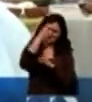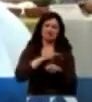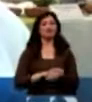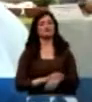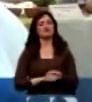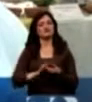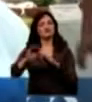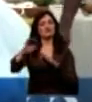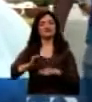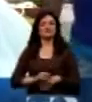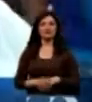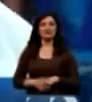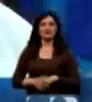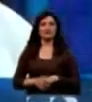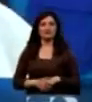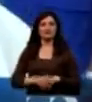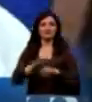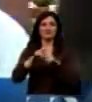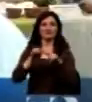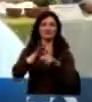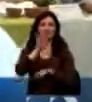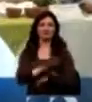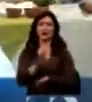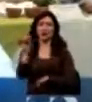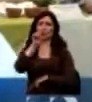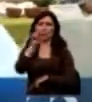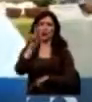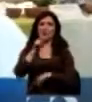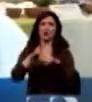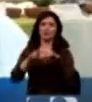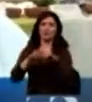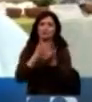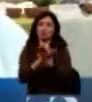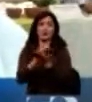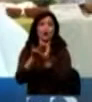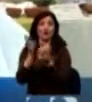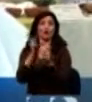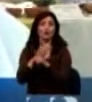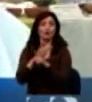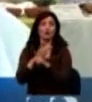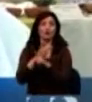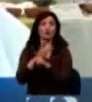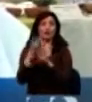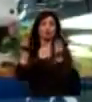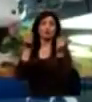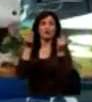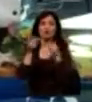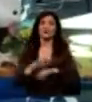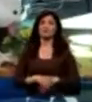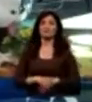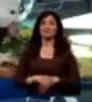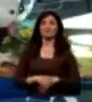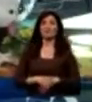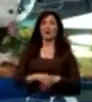no está bien de que los mercados queden abandonados. Nuestros mercados ofrecen productos de la mejor calidad. La gran